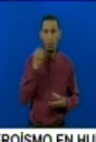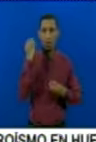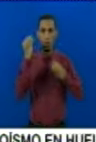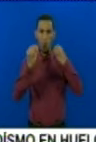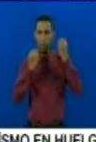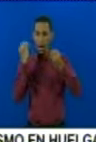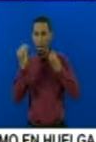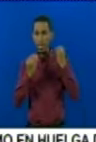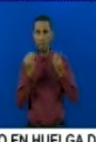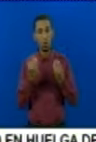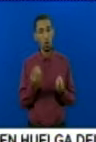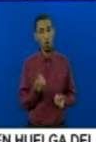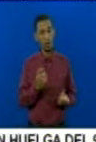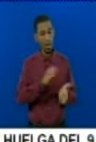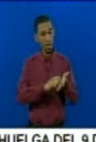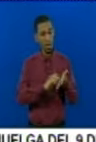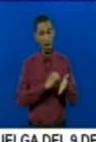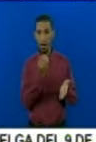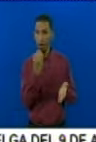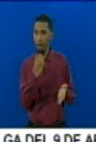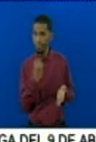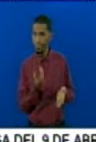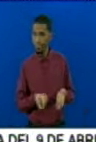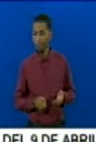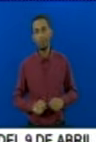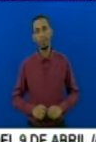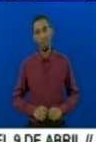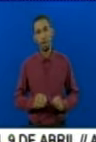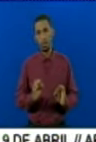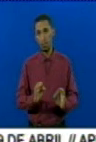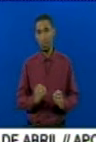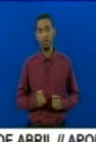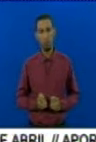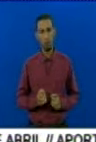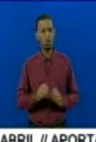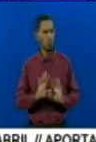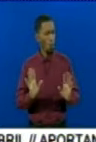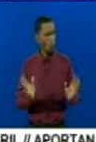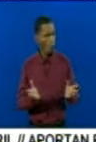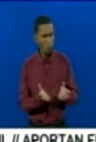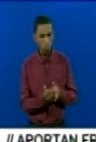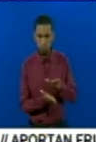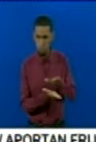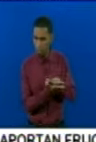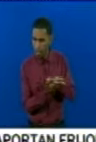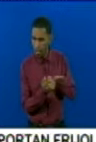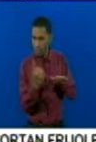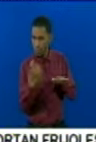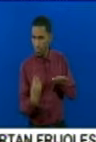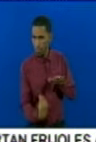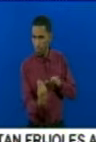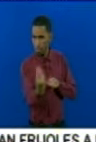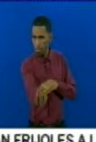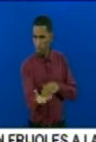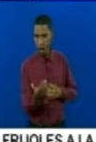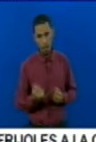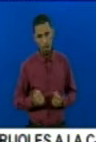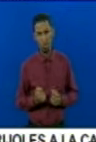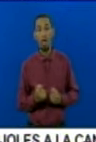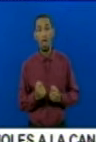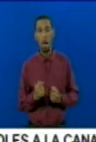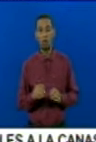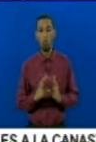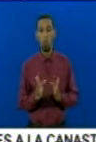la canasta familiar normada, los grandes recursos que tienen que ponerse a disposición para la adquisición